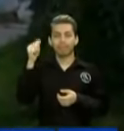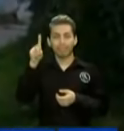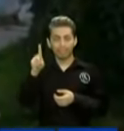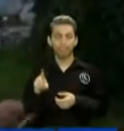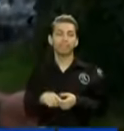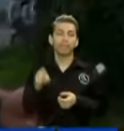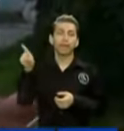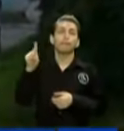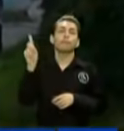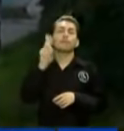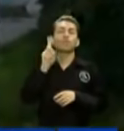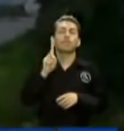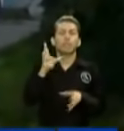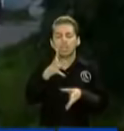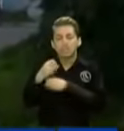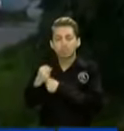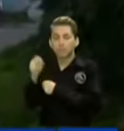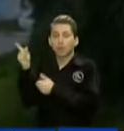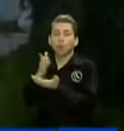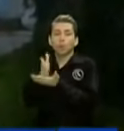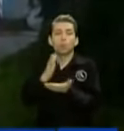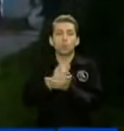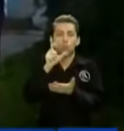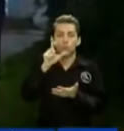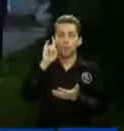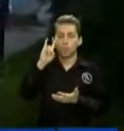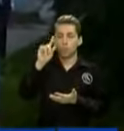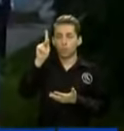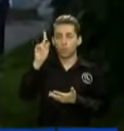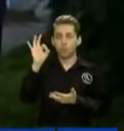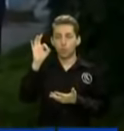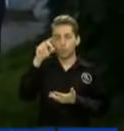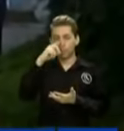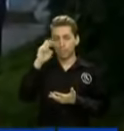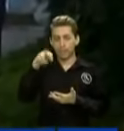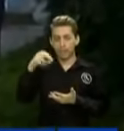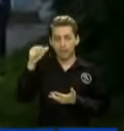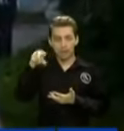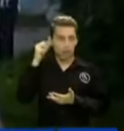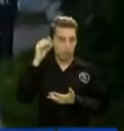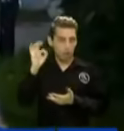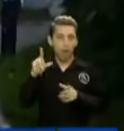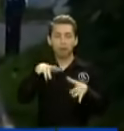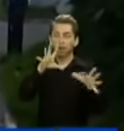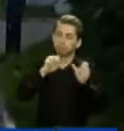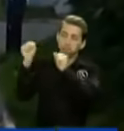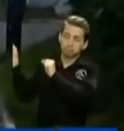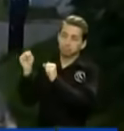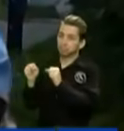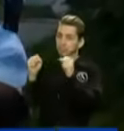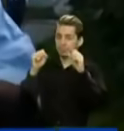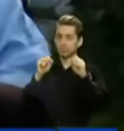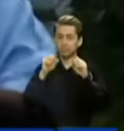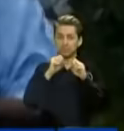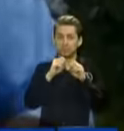Suchitepéquez. La supuesta secuestradora fue puesta a disposición de los tribunales de justicia. Desde